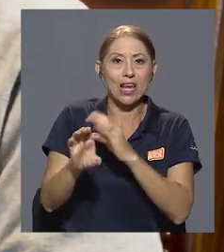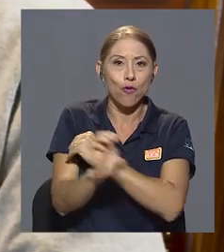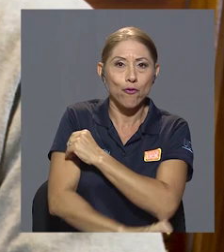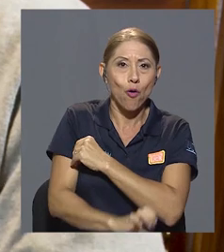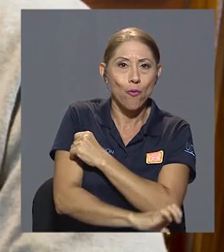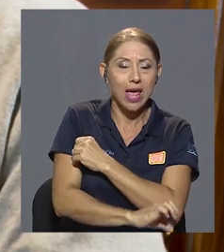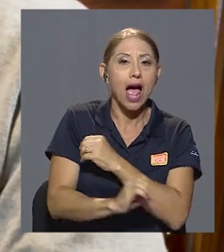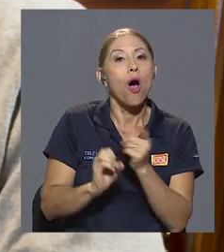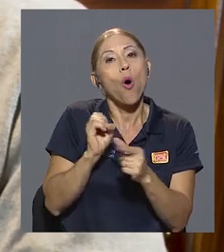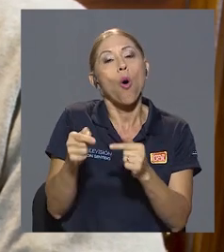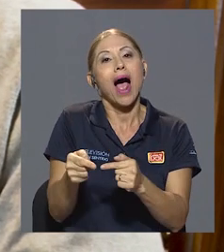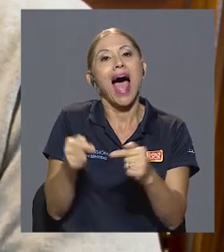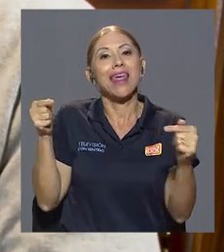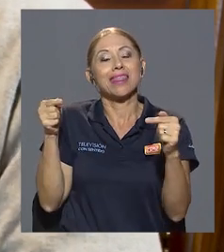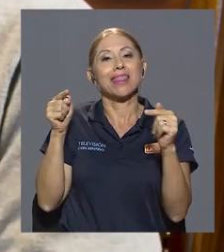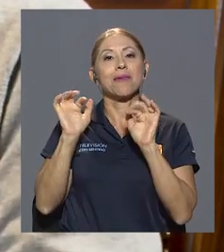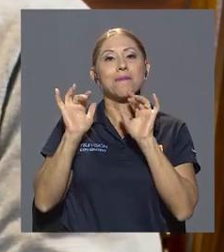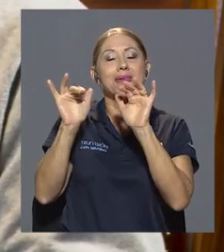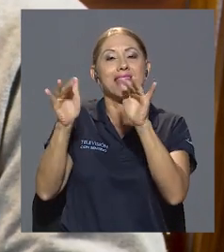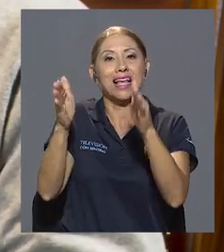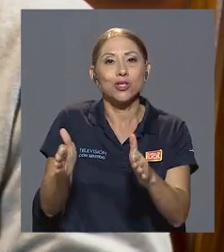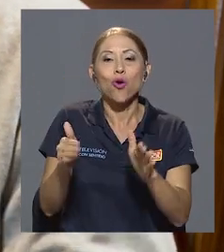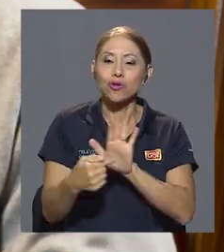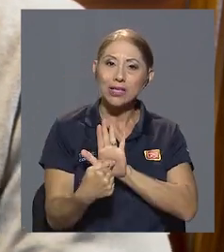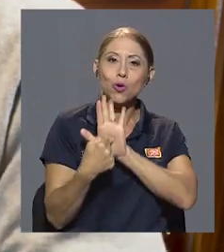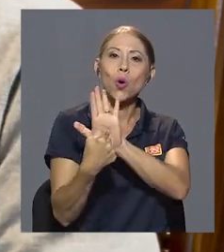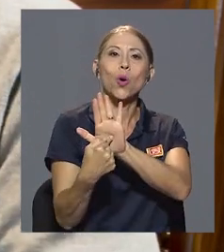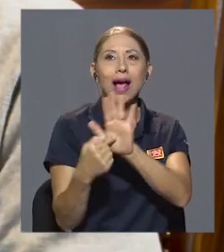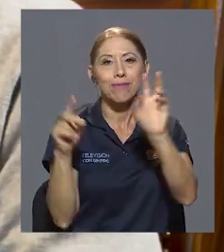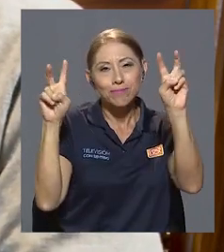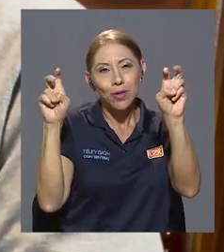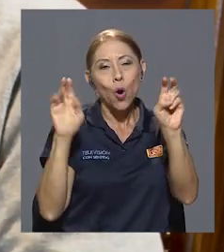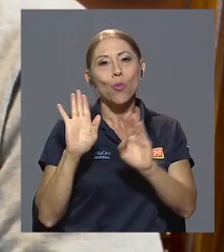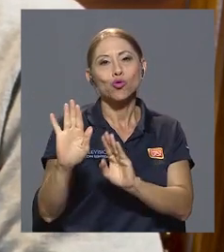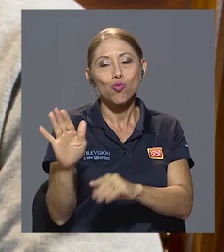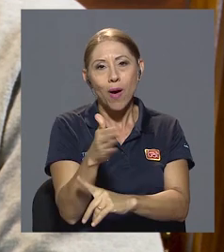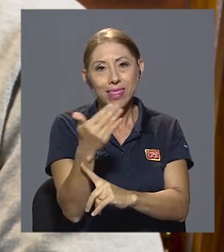casi como sus banderas en ese escenario político